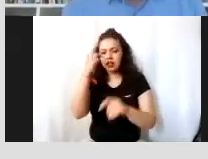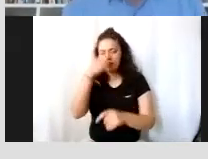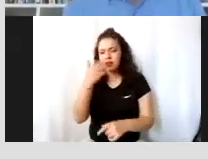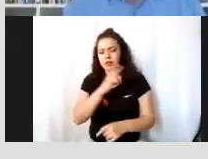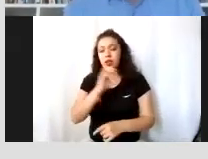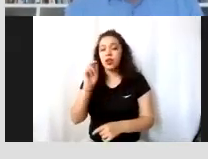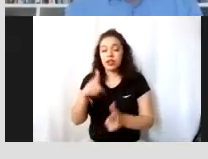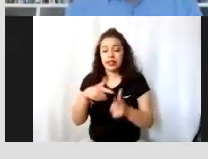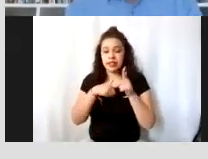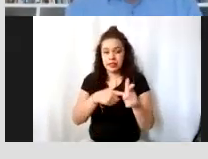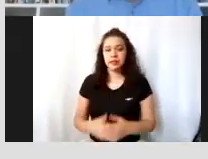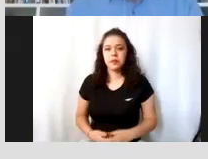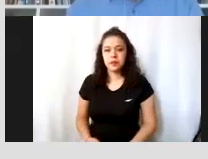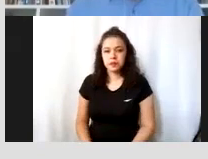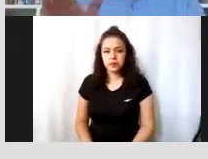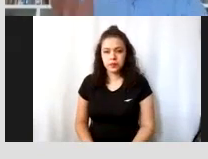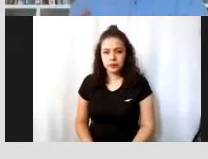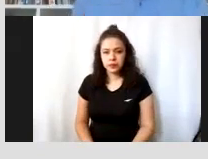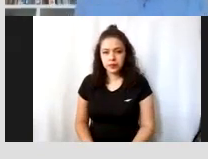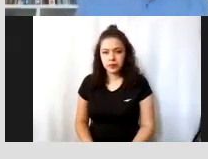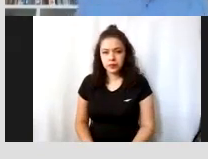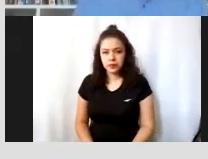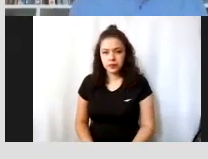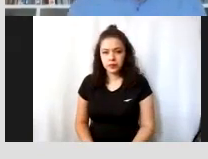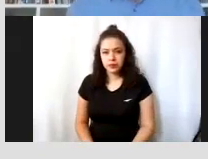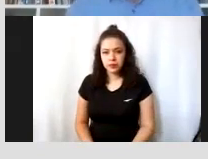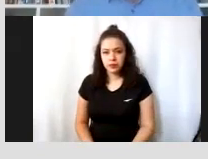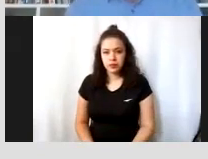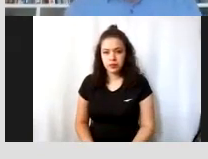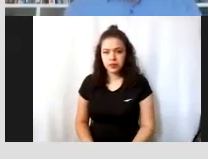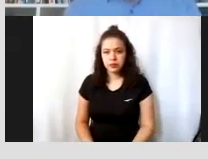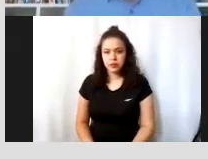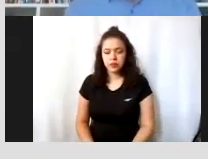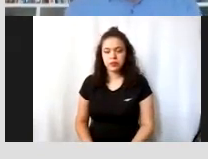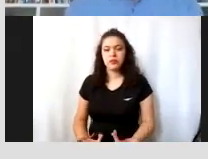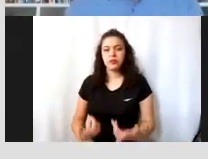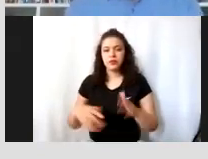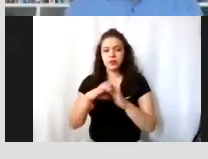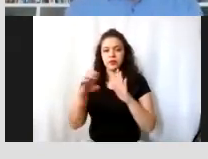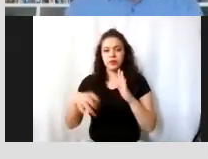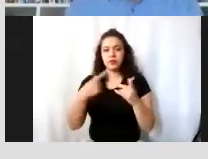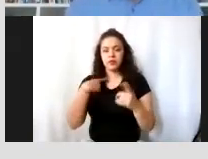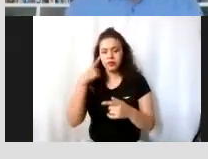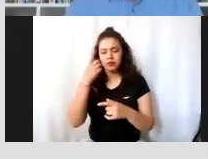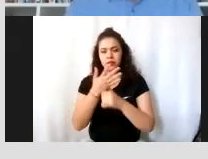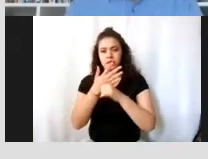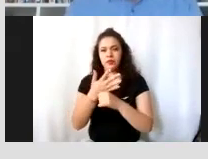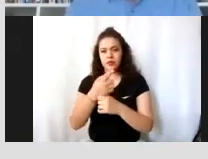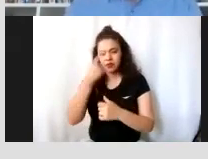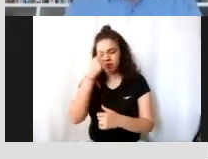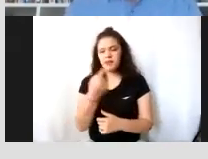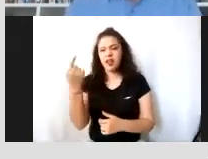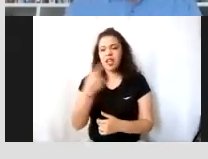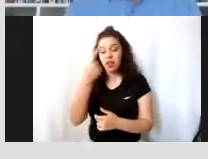favor. Entonces, la finalidad en este caso, en el caso ejemplificado, dice, ¿para qué? Para conformar